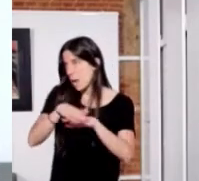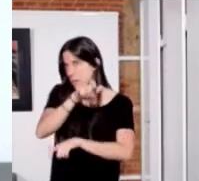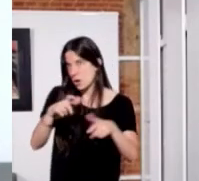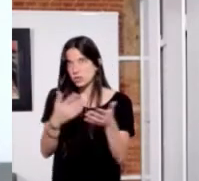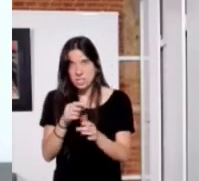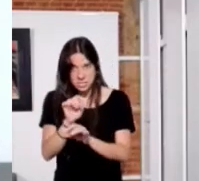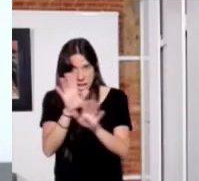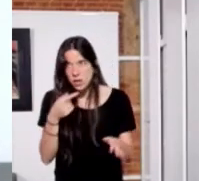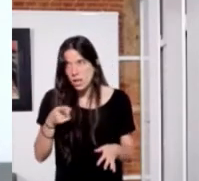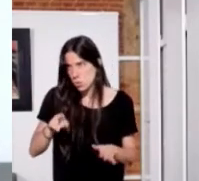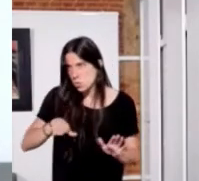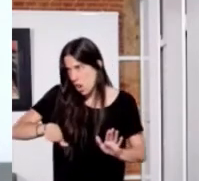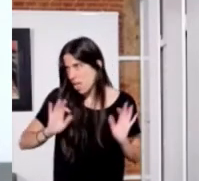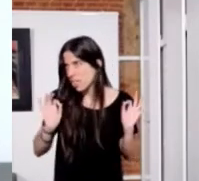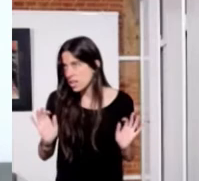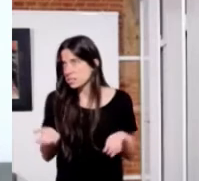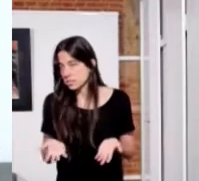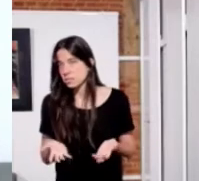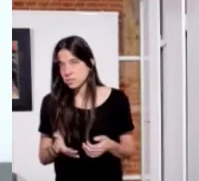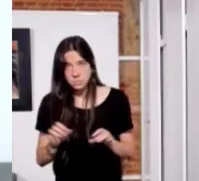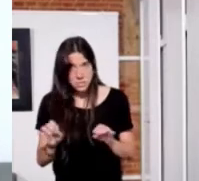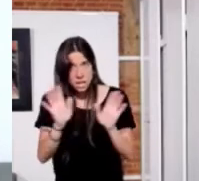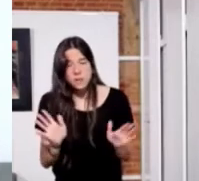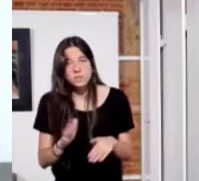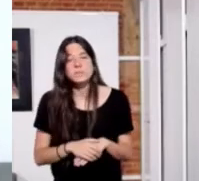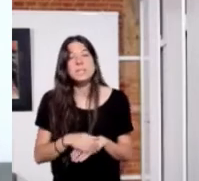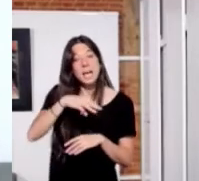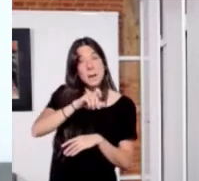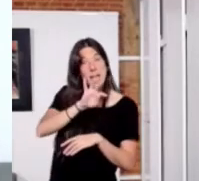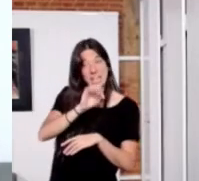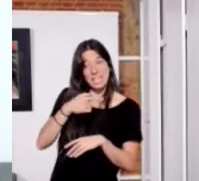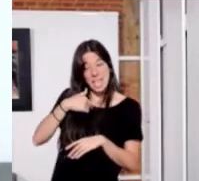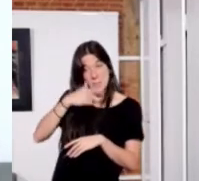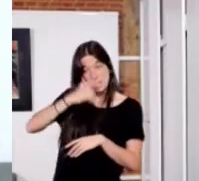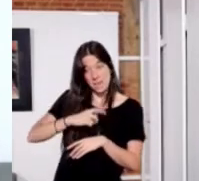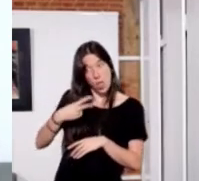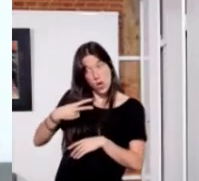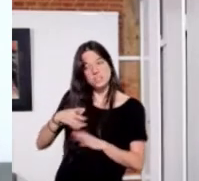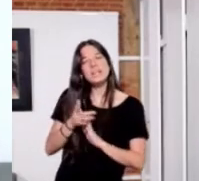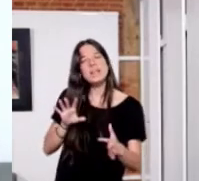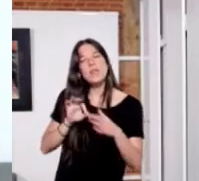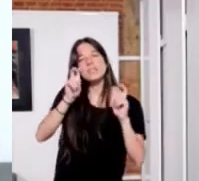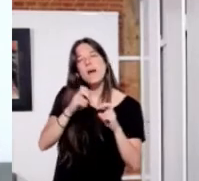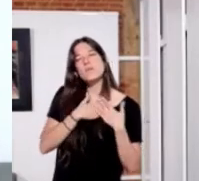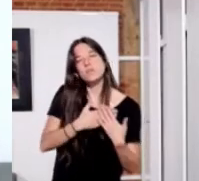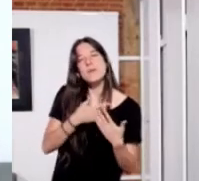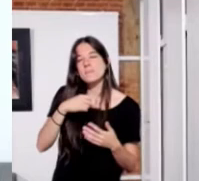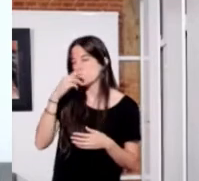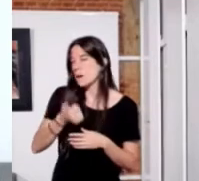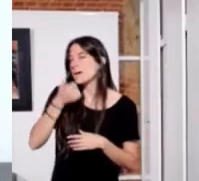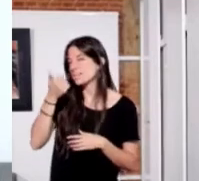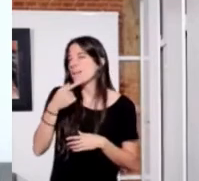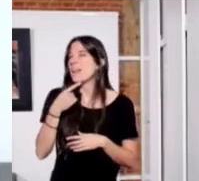pura crueldad. A Mèlitx y a mí, con respecto al voluntariado, me preocupa mucho más la crueldad que surge de la